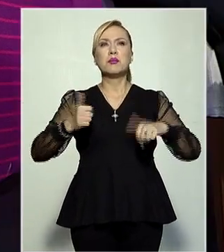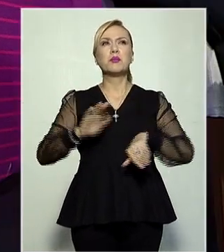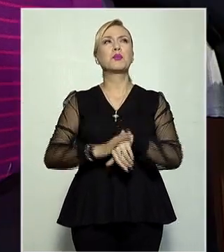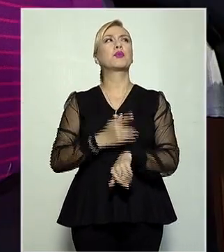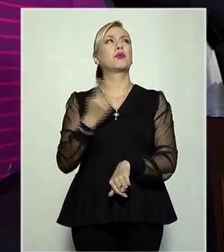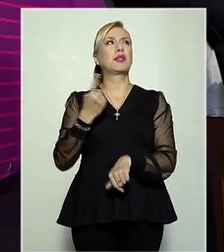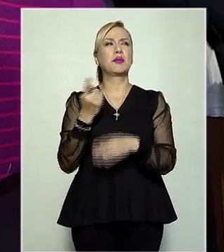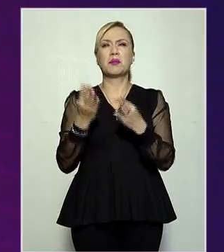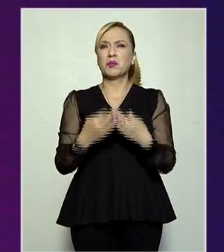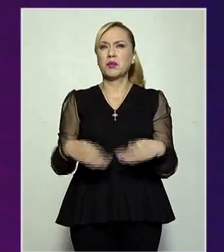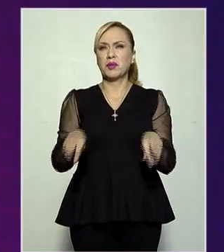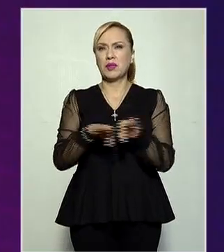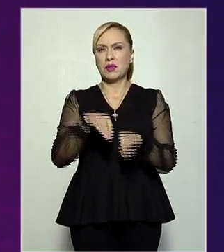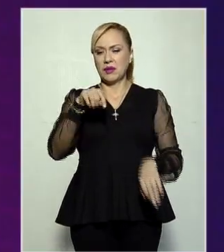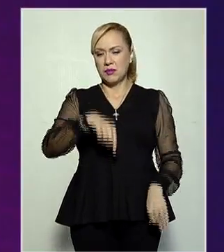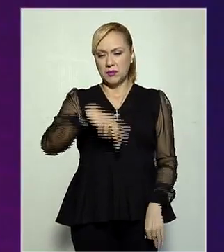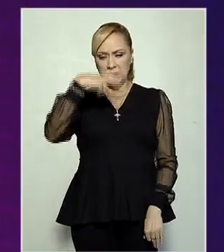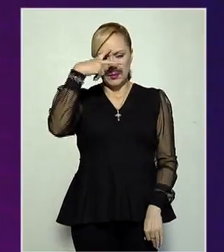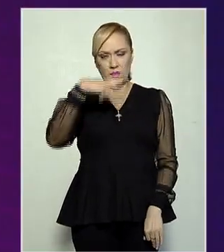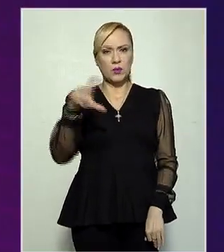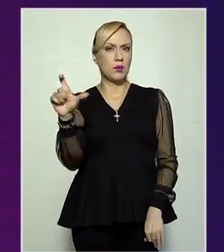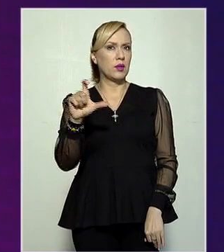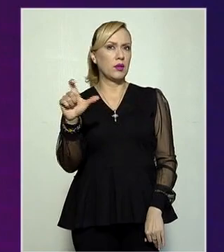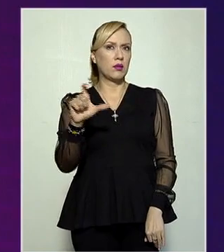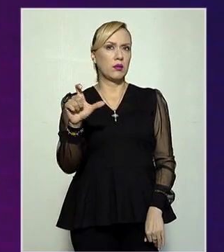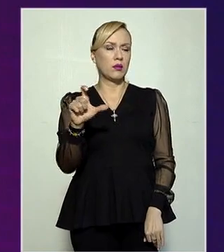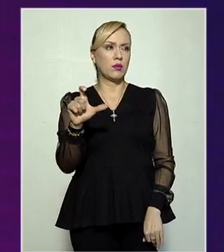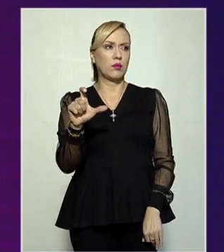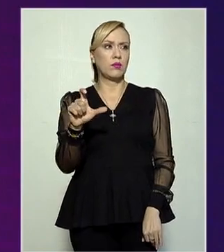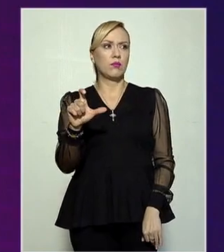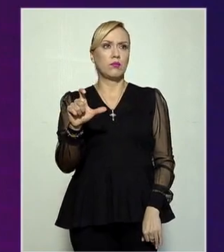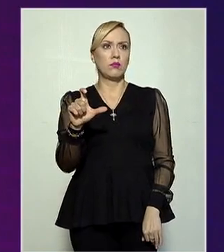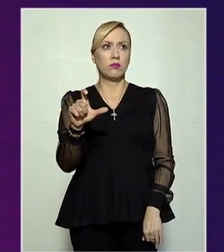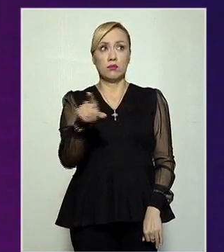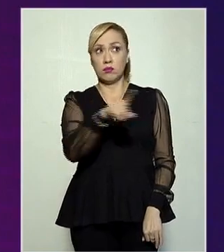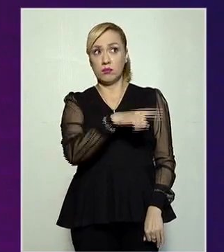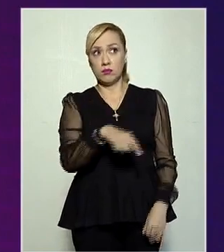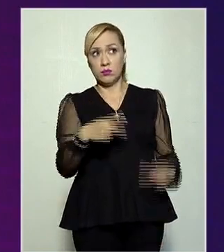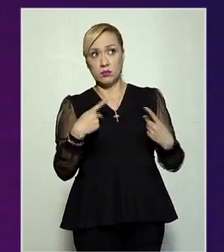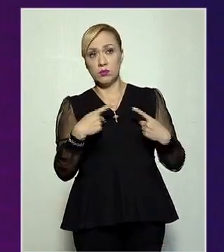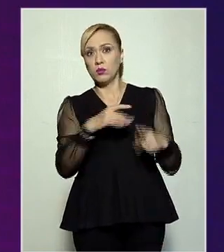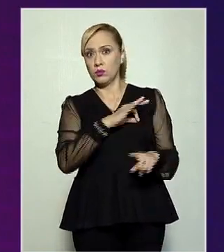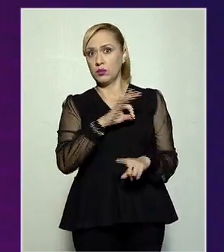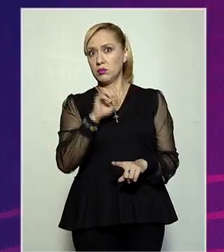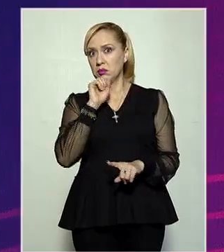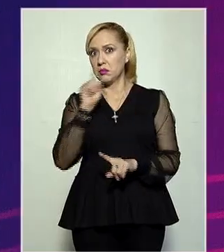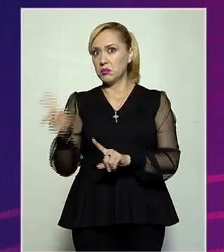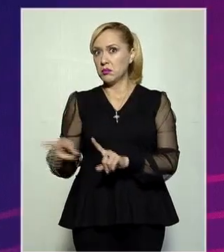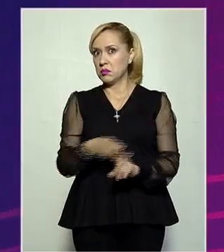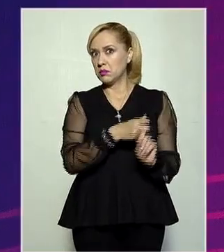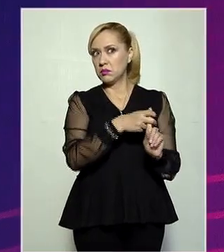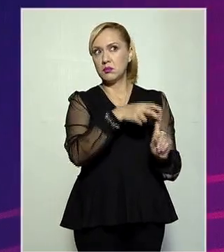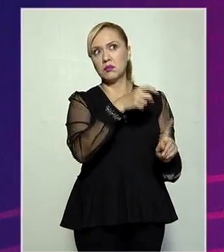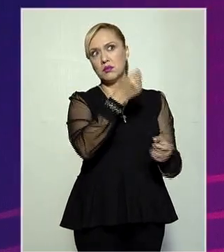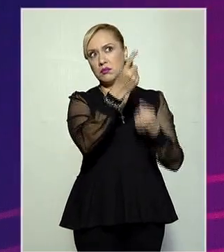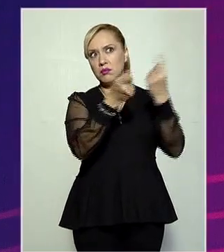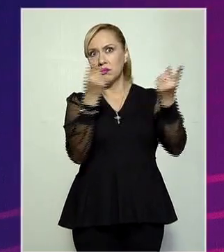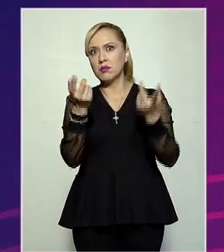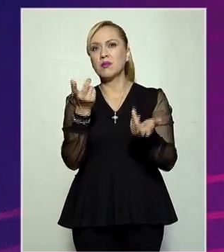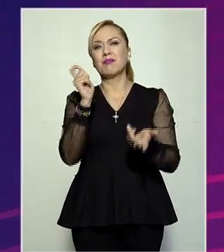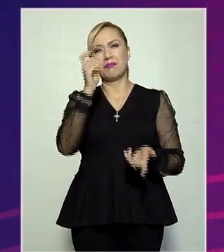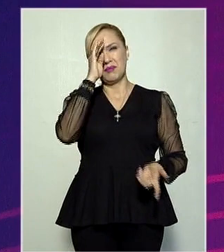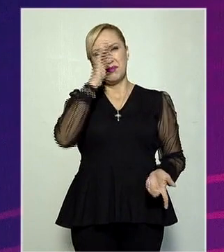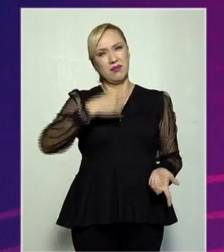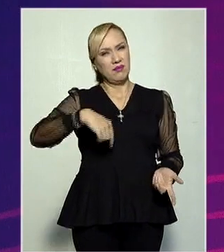relevante para un caso como el mexicano, o sea, cuando es también los privados los que pueden cometer esta conducta, ¿en qué estamos pensando? ¿Qué situación